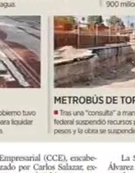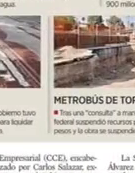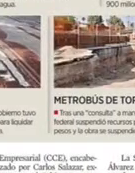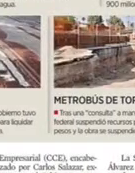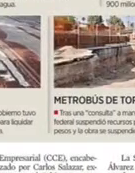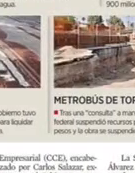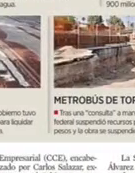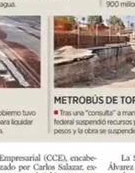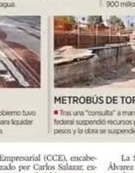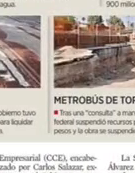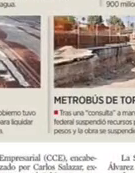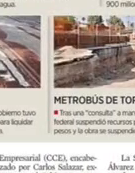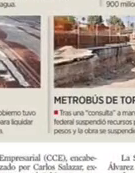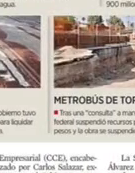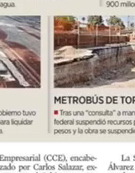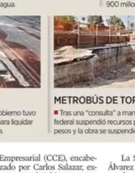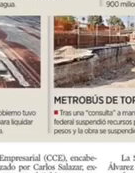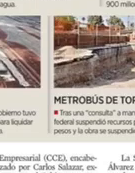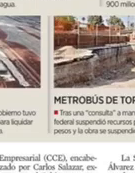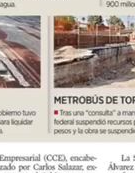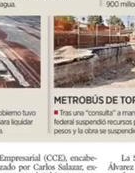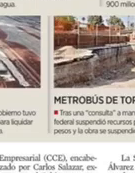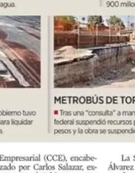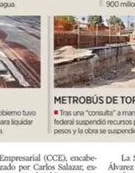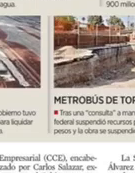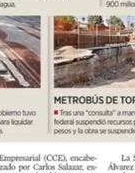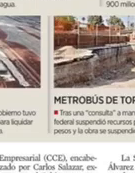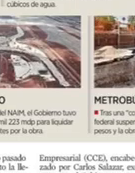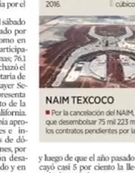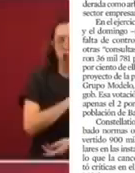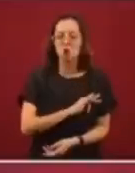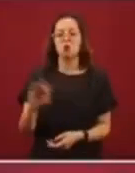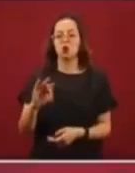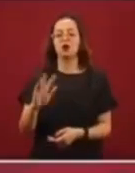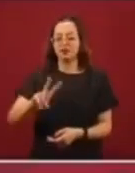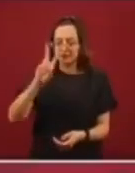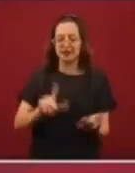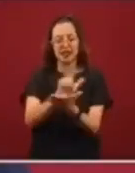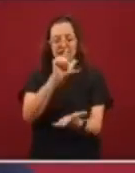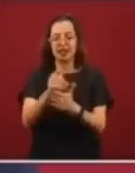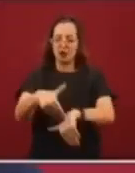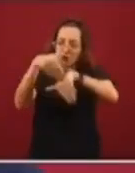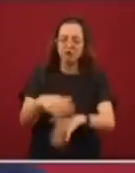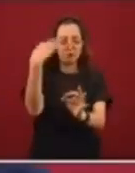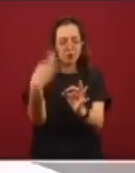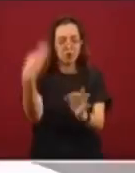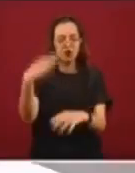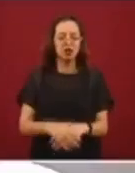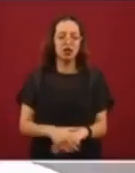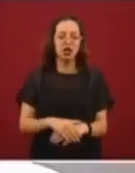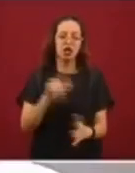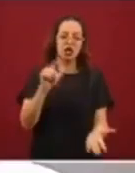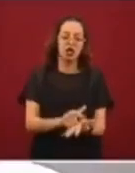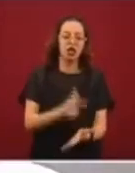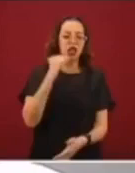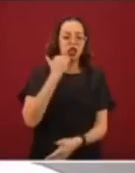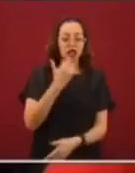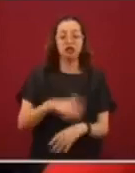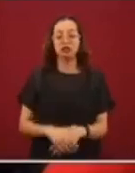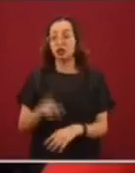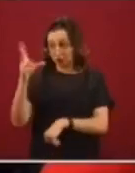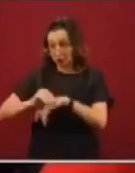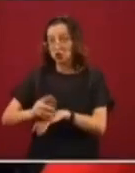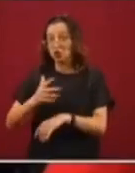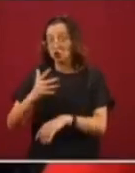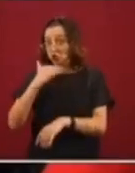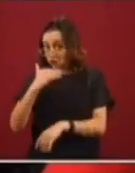orden, si se acaba con la corrupción, vamos a poder mantener un auténtico Estado de Derecho, no de truco. ¿Pero había corrupción en esos permisos? Claro